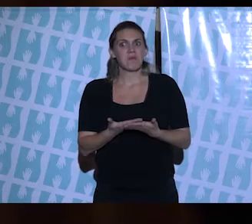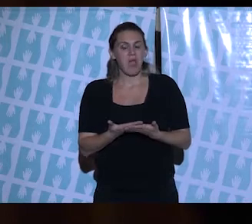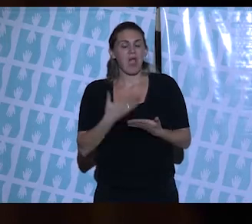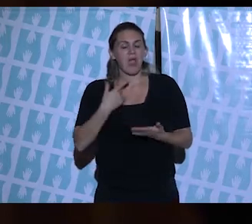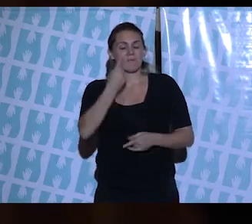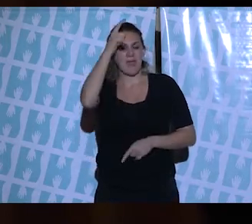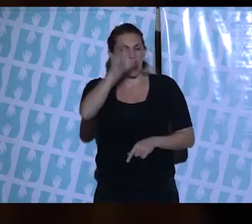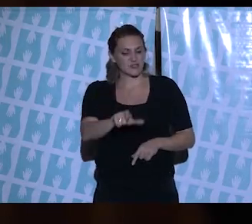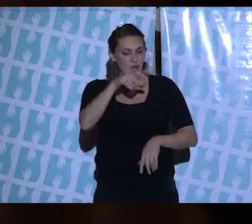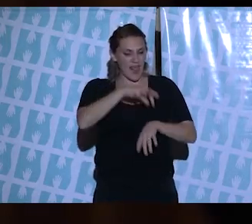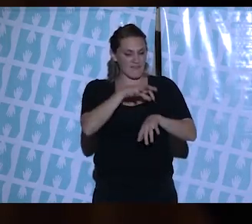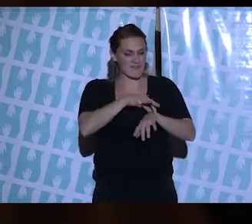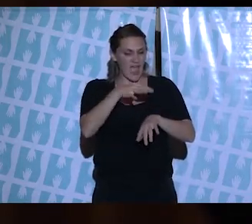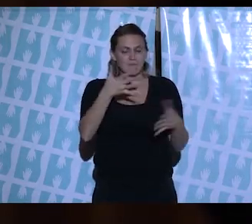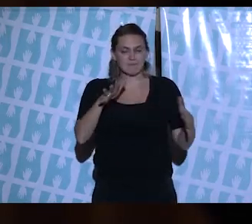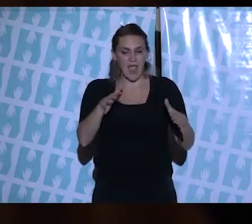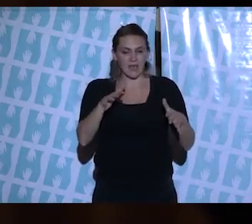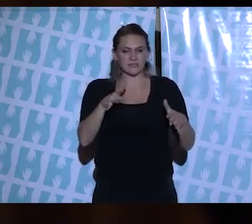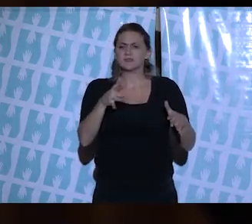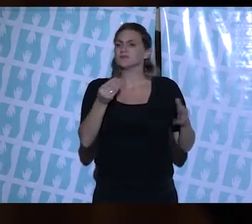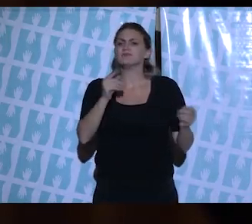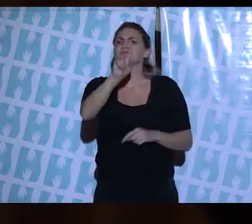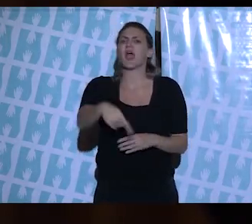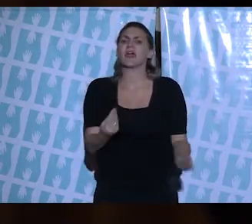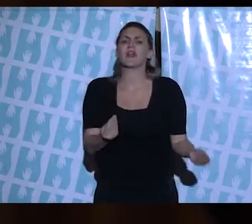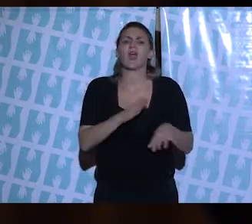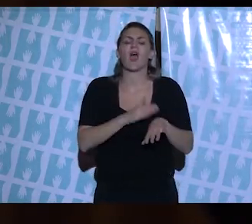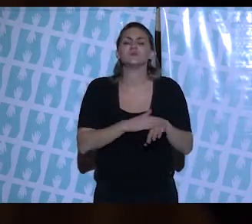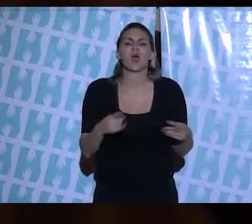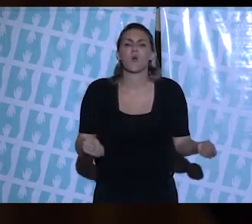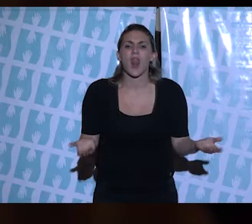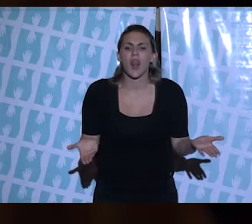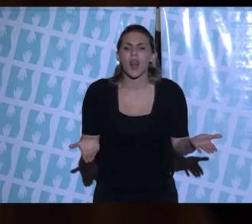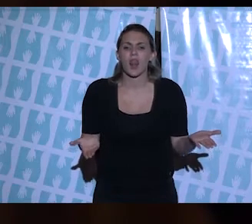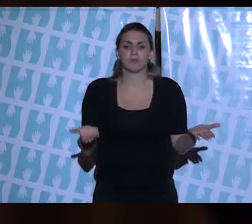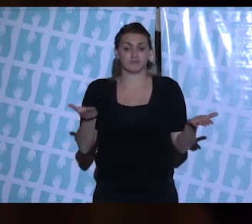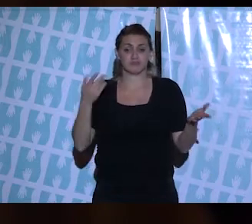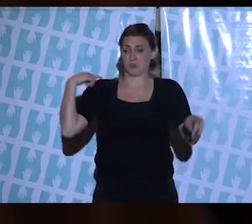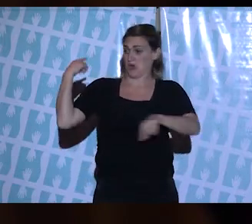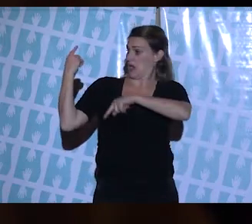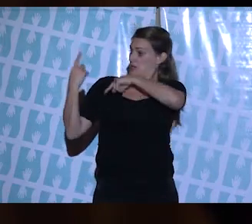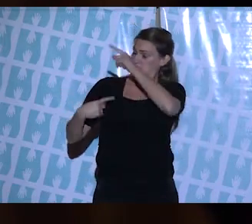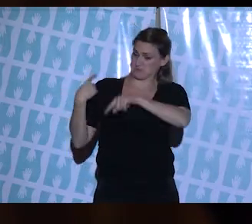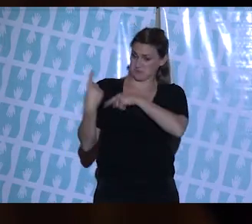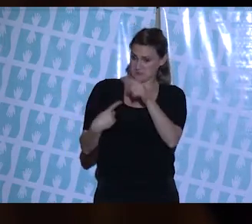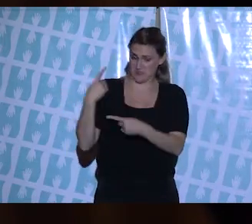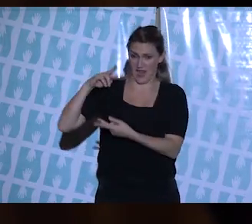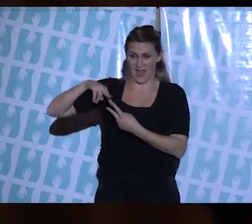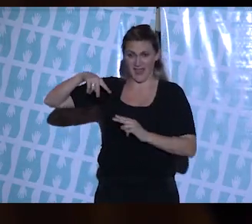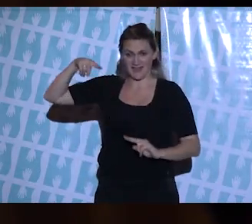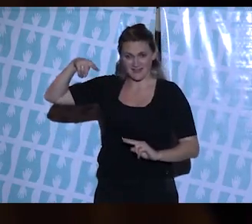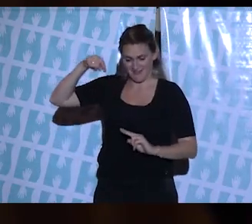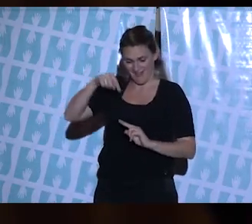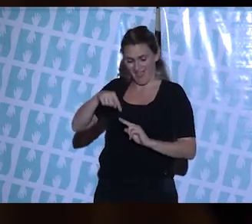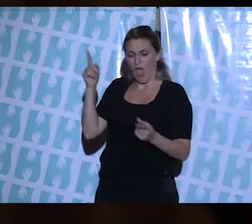Parkinson que desarrollaban la enfermedad porque tenían una mutación genética, o sea, tenían una mutación en